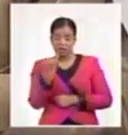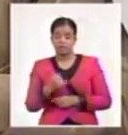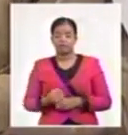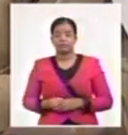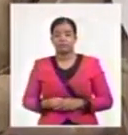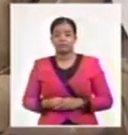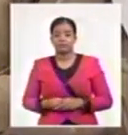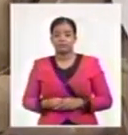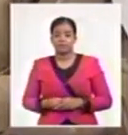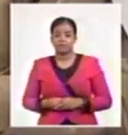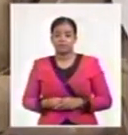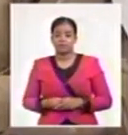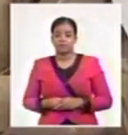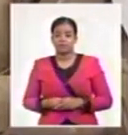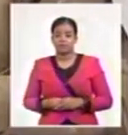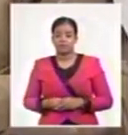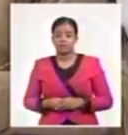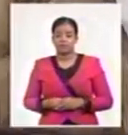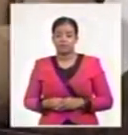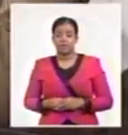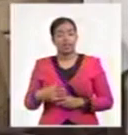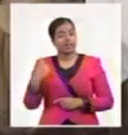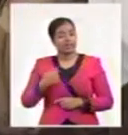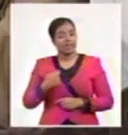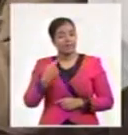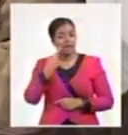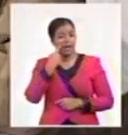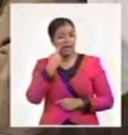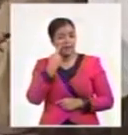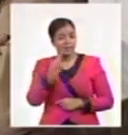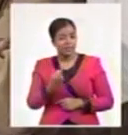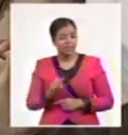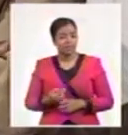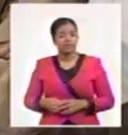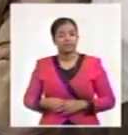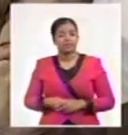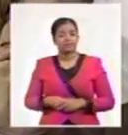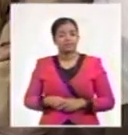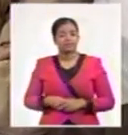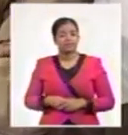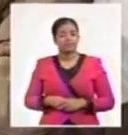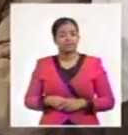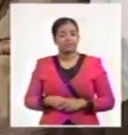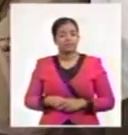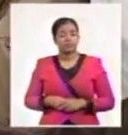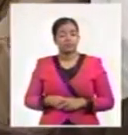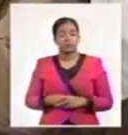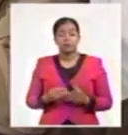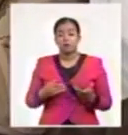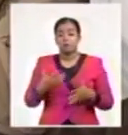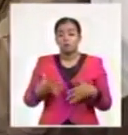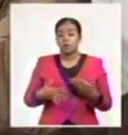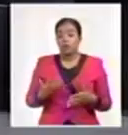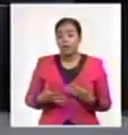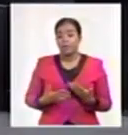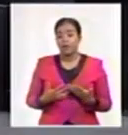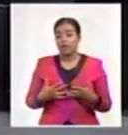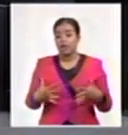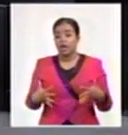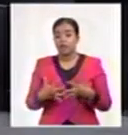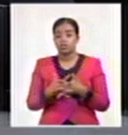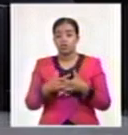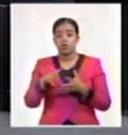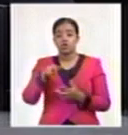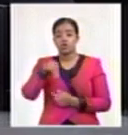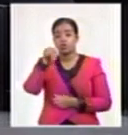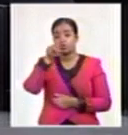quizás habría que verlo cruzando las contradicciones y relaciones entre el norte y el sur, como se les